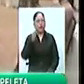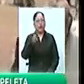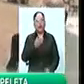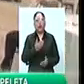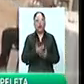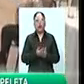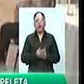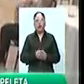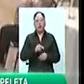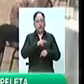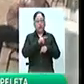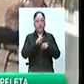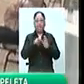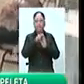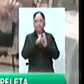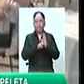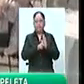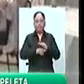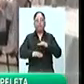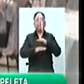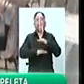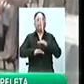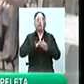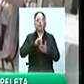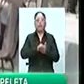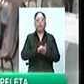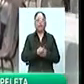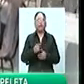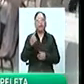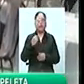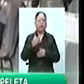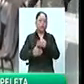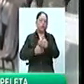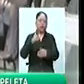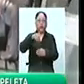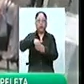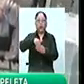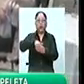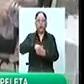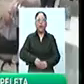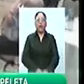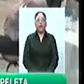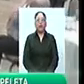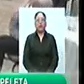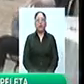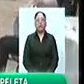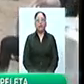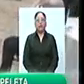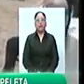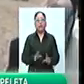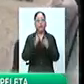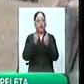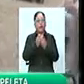normas básicas en nuestra relación, en este caso, con el pueblo cuando estamos en este proceso electoral, electoral,